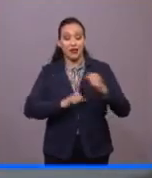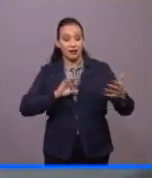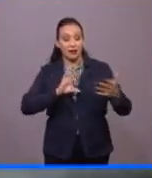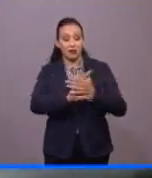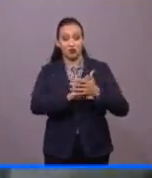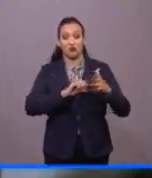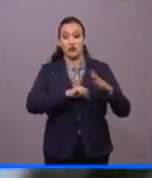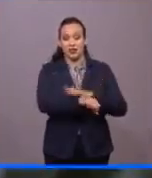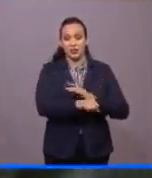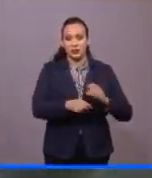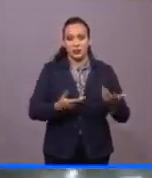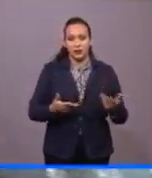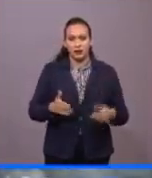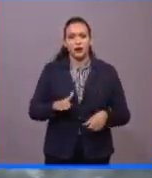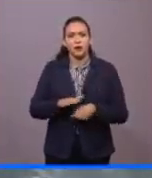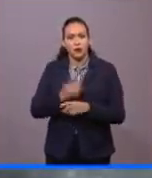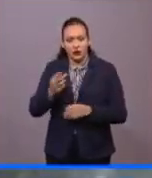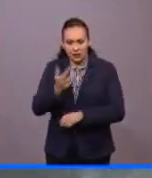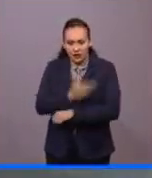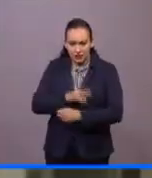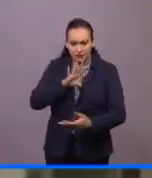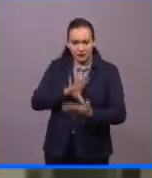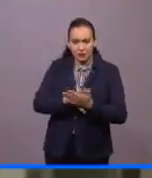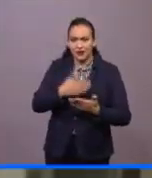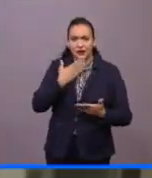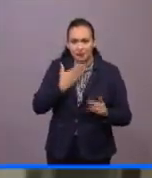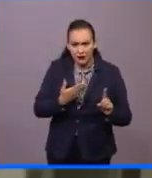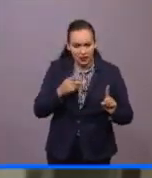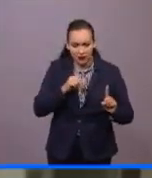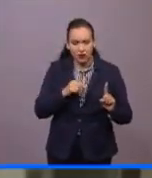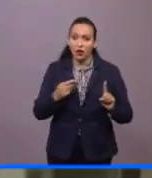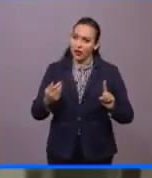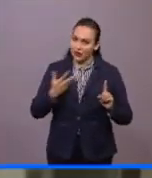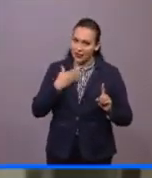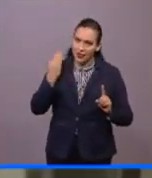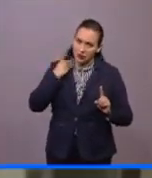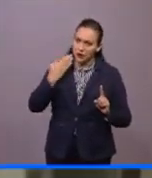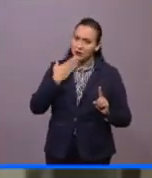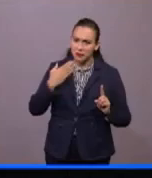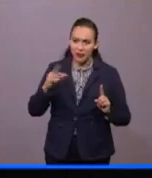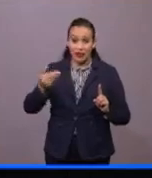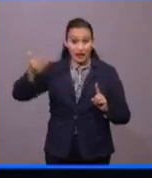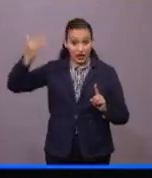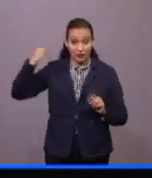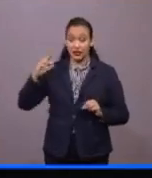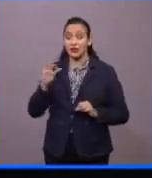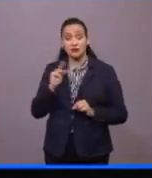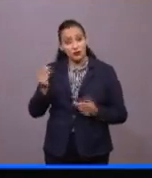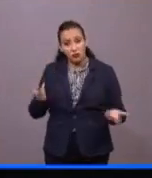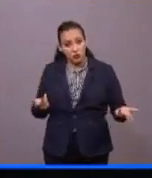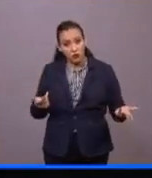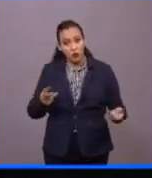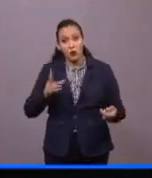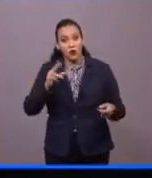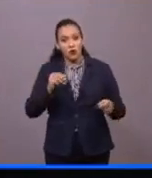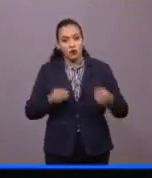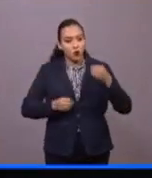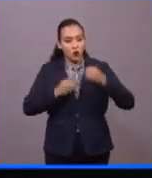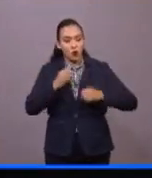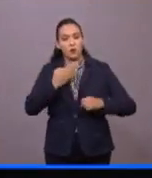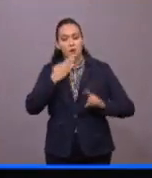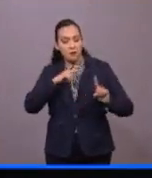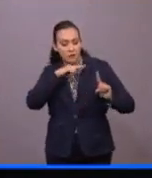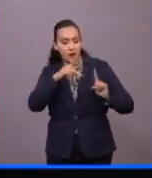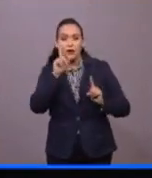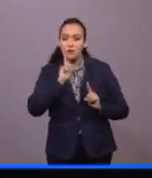la terminación anticipada del proceso penal sin haber contado con una defensa adecuada ni con la garantía de ser juzgada